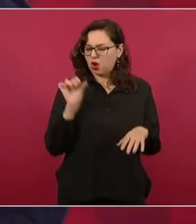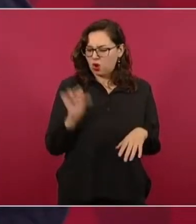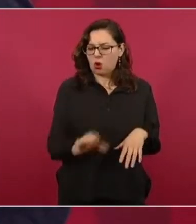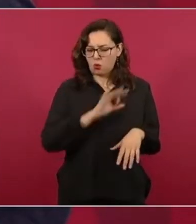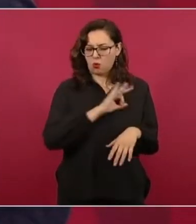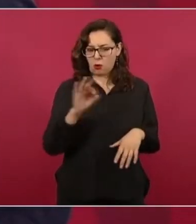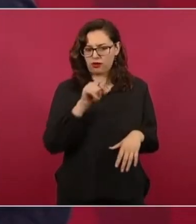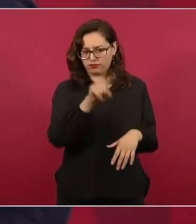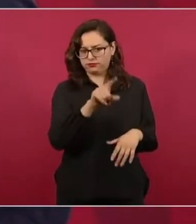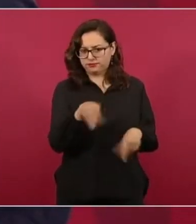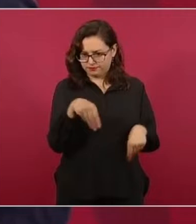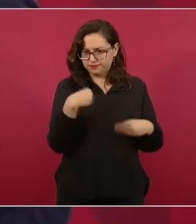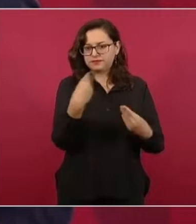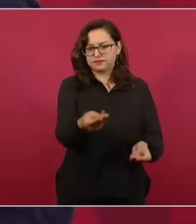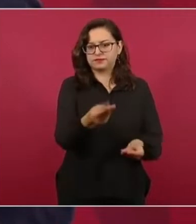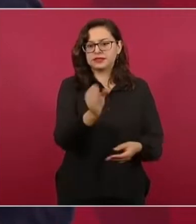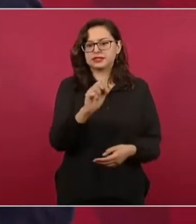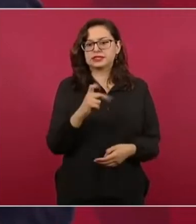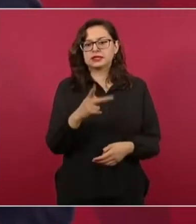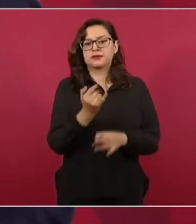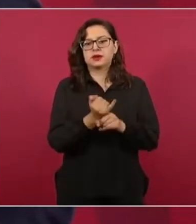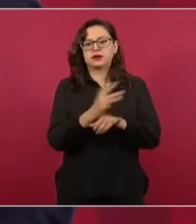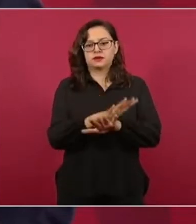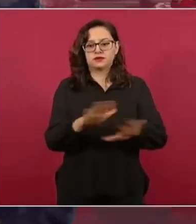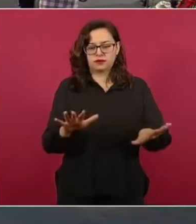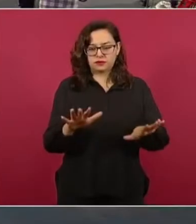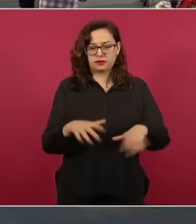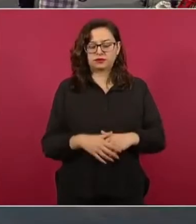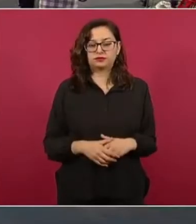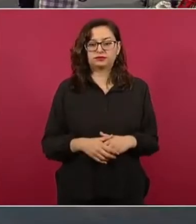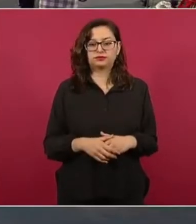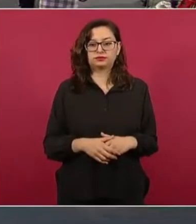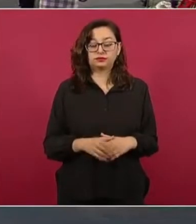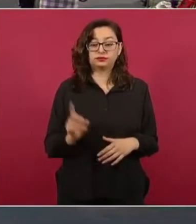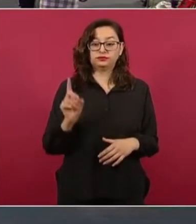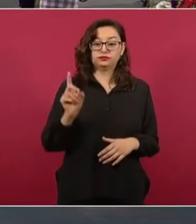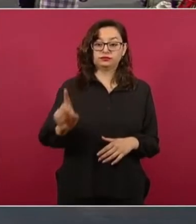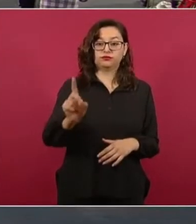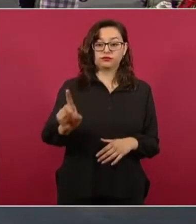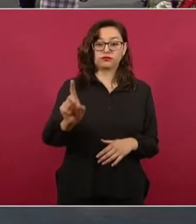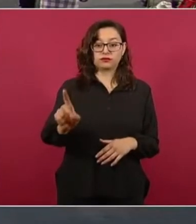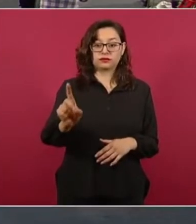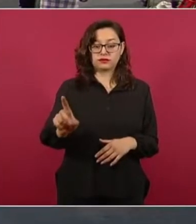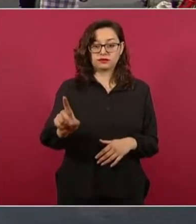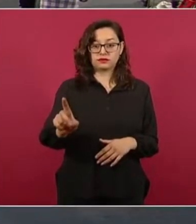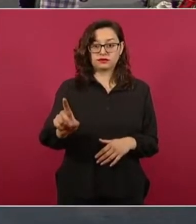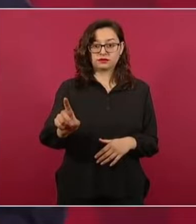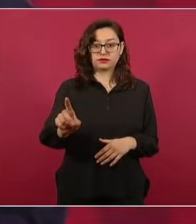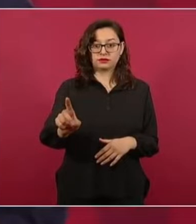el informe de la Secretaría de Educación y el domingo vamos a